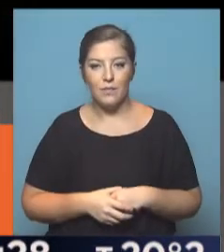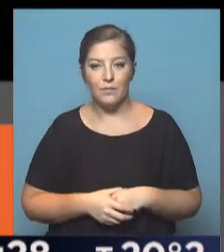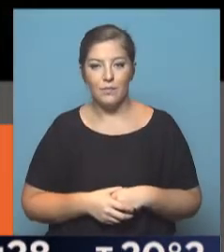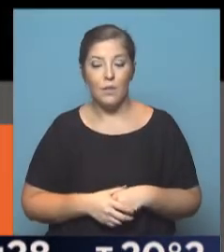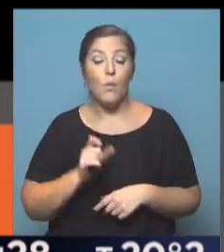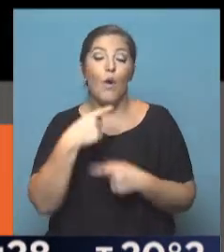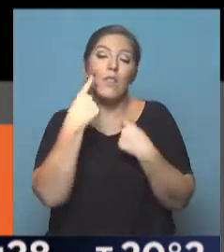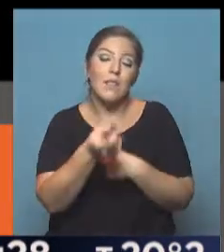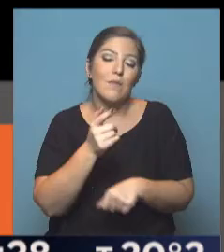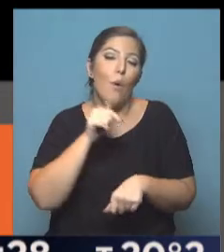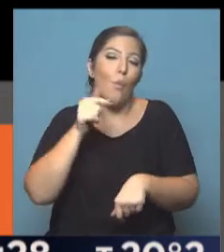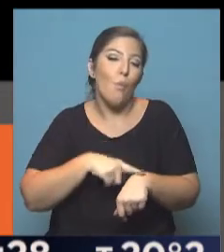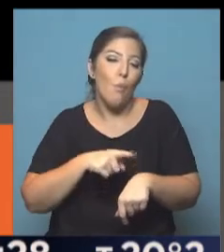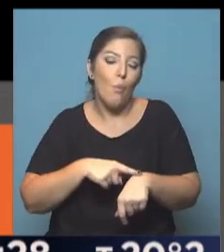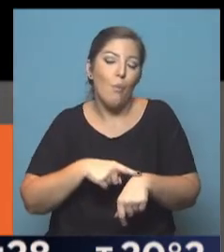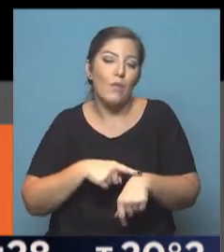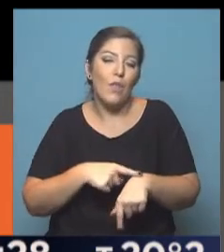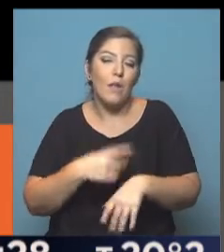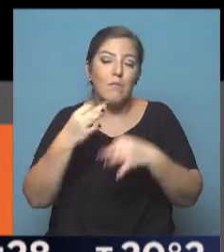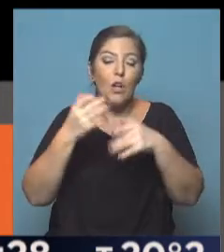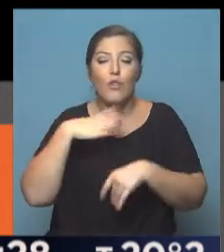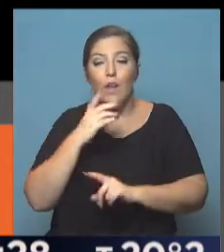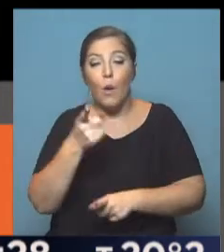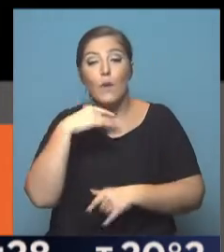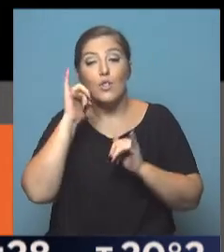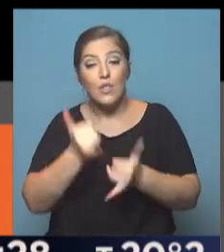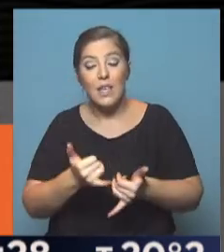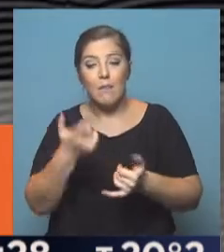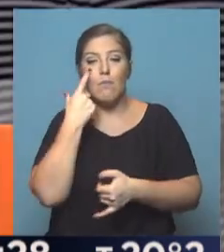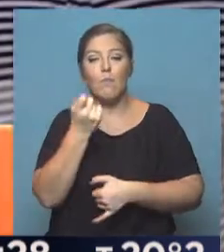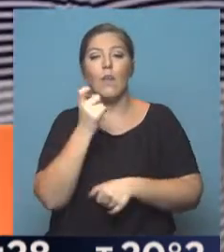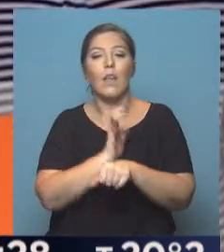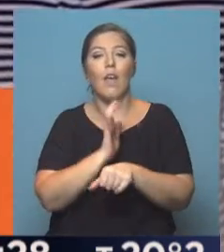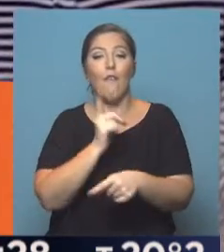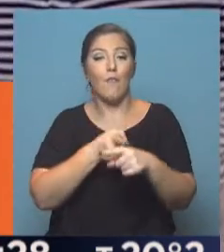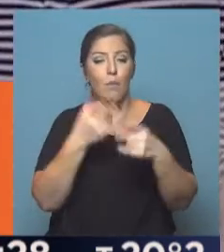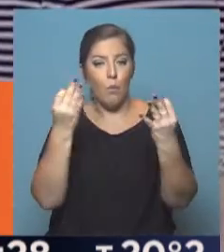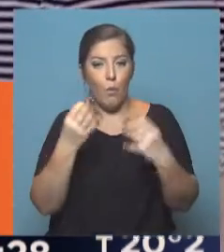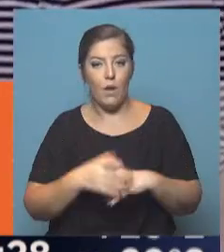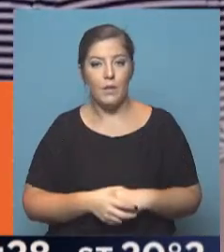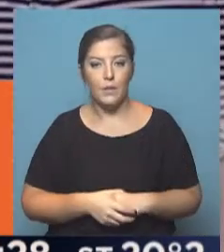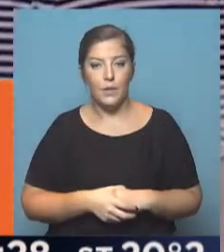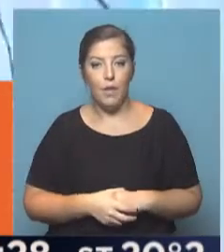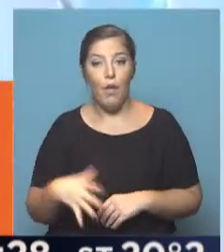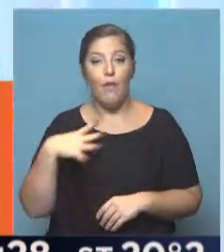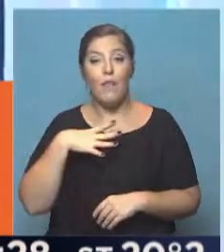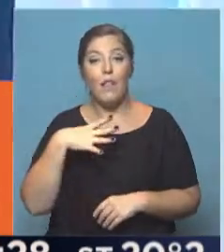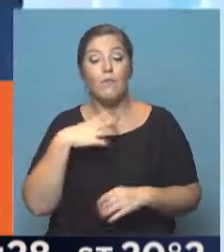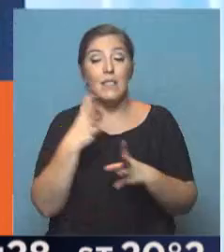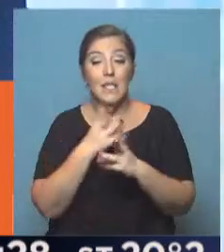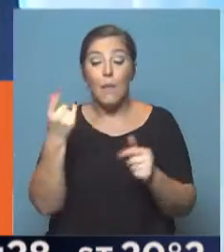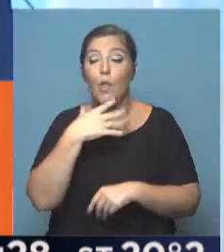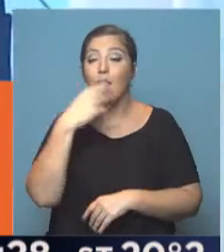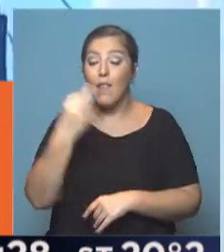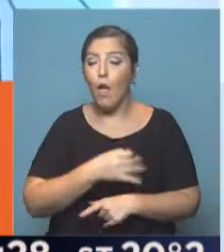Como decís, no es momento de hacer el balance todavía, pero sí lo que estamos percibiendo es que fue un gran festival. Nos falta todavía el cierre, pero